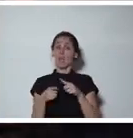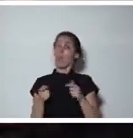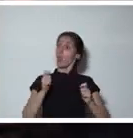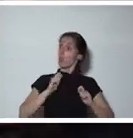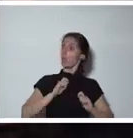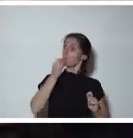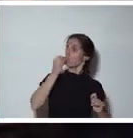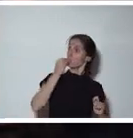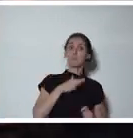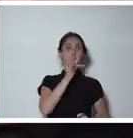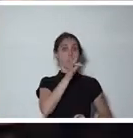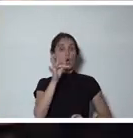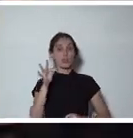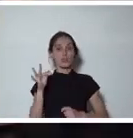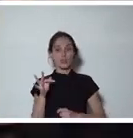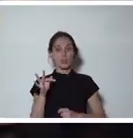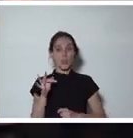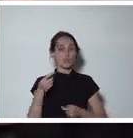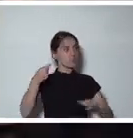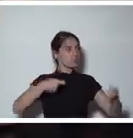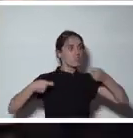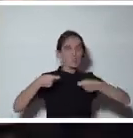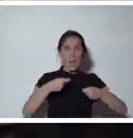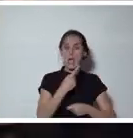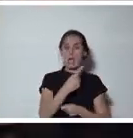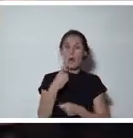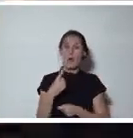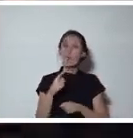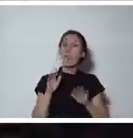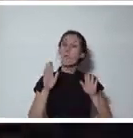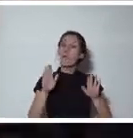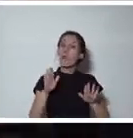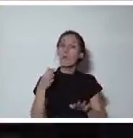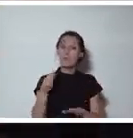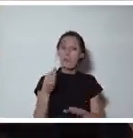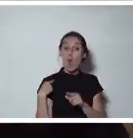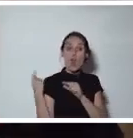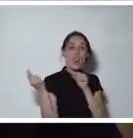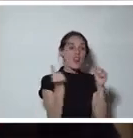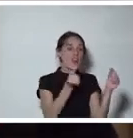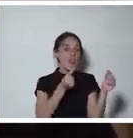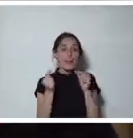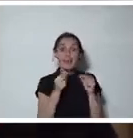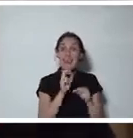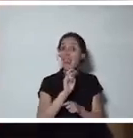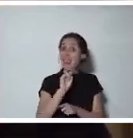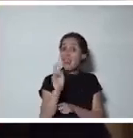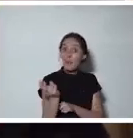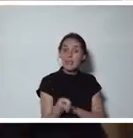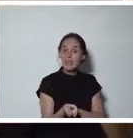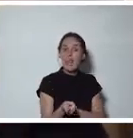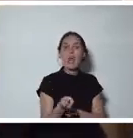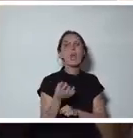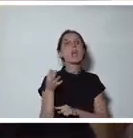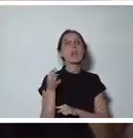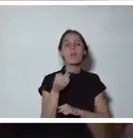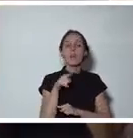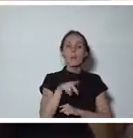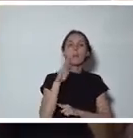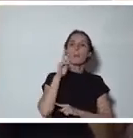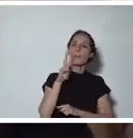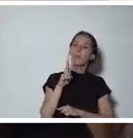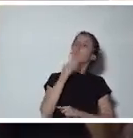perder es la forma de abordar esos debates Y esa diversidad que debe ver siempre como una riqueza y por lo tanto